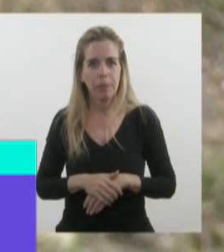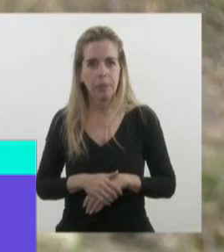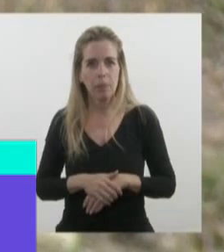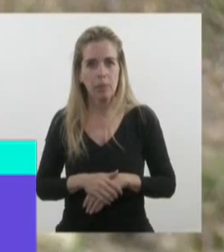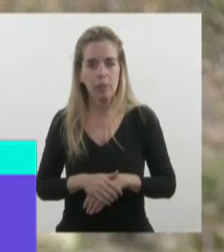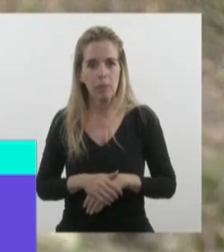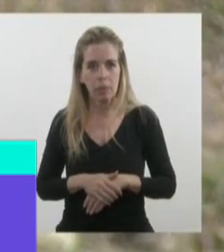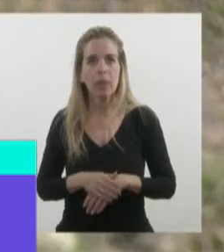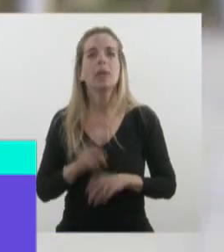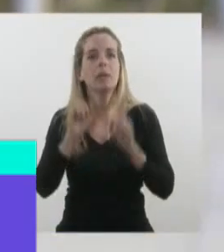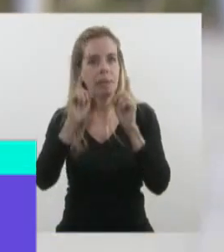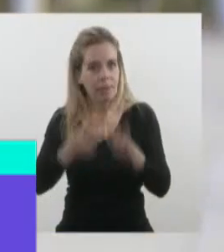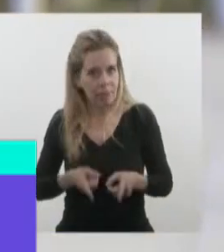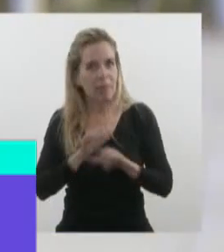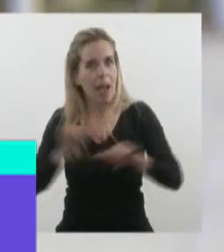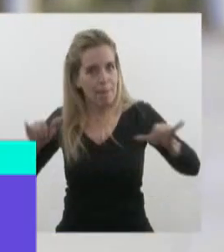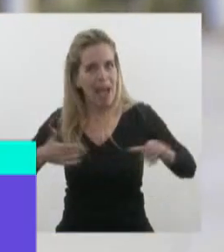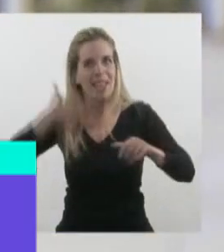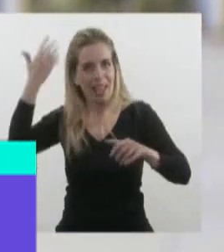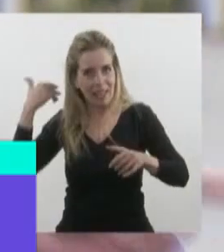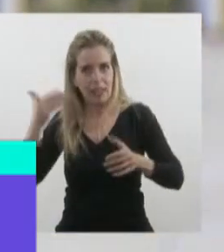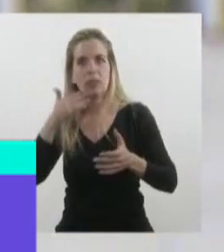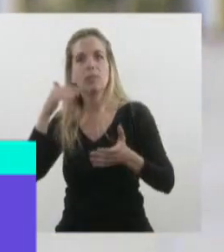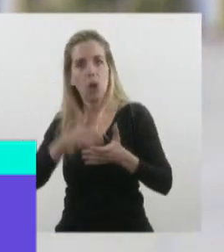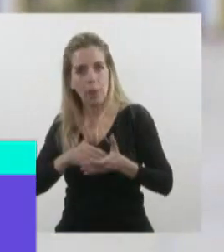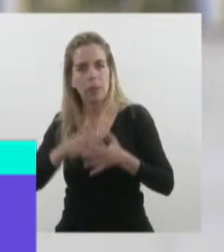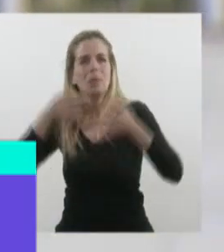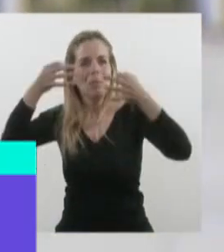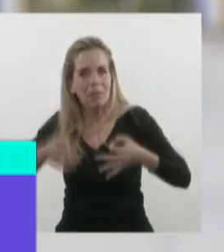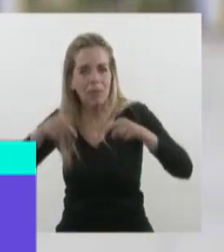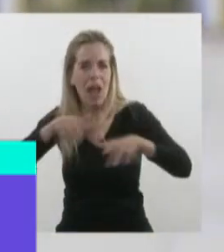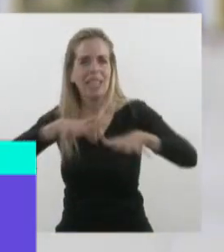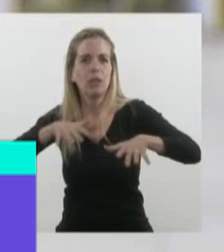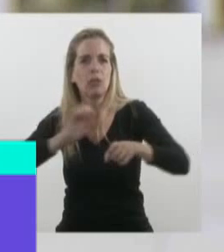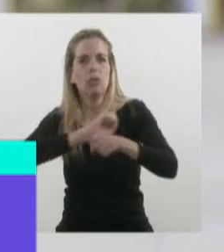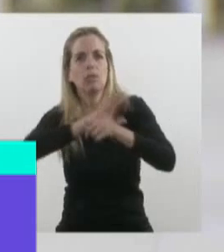Lo dijimos en la campaña y lo cumplimos en la gestión. ¿Cuándo? Cuando la pandemia arreciaba.